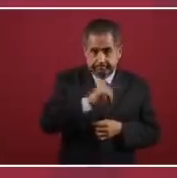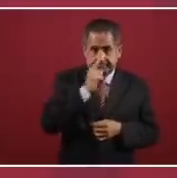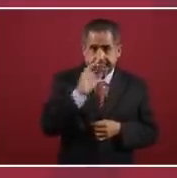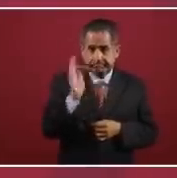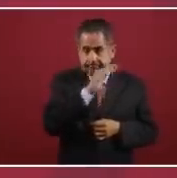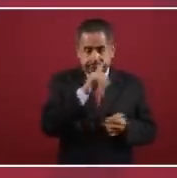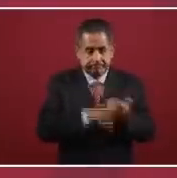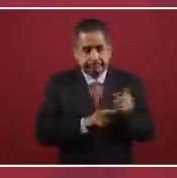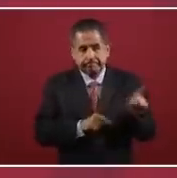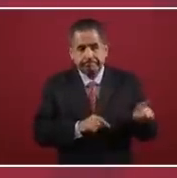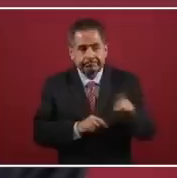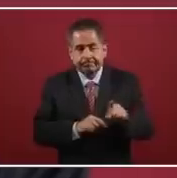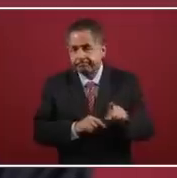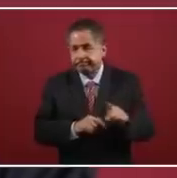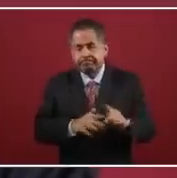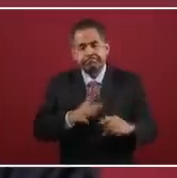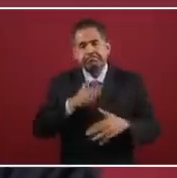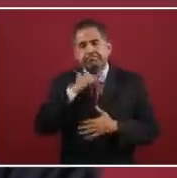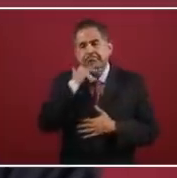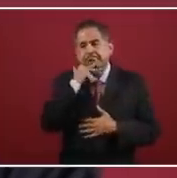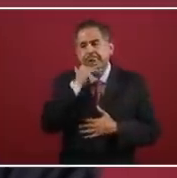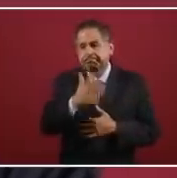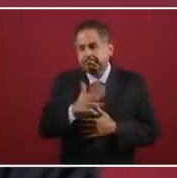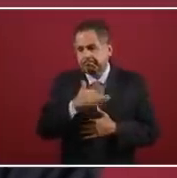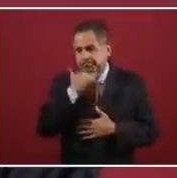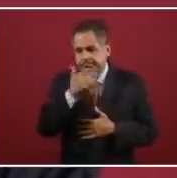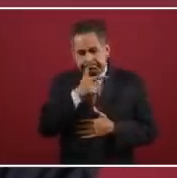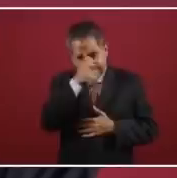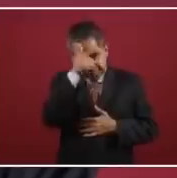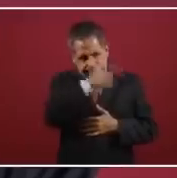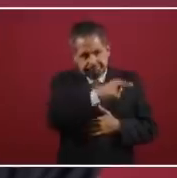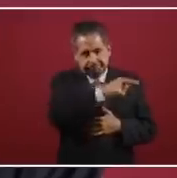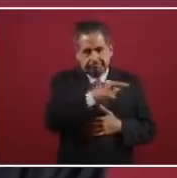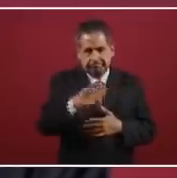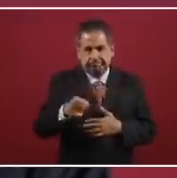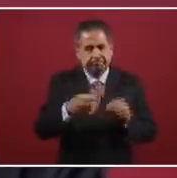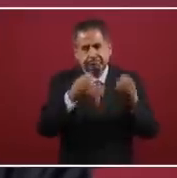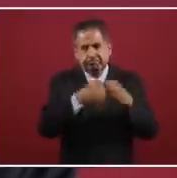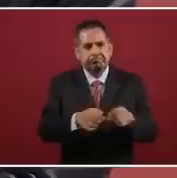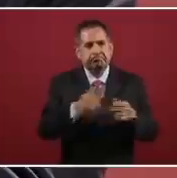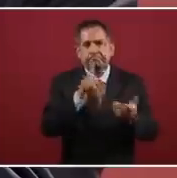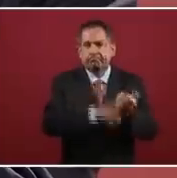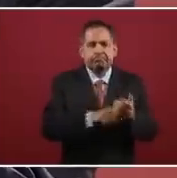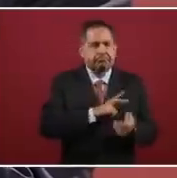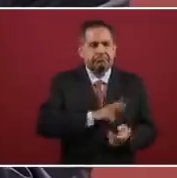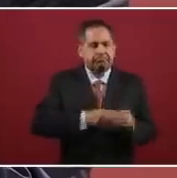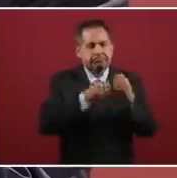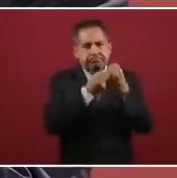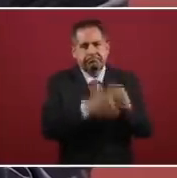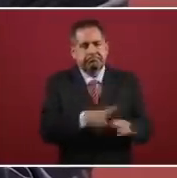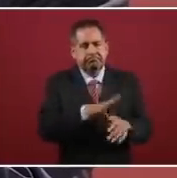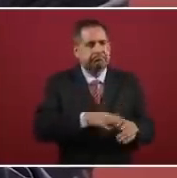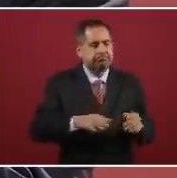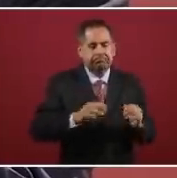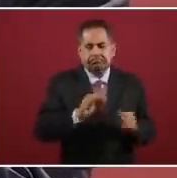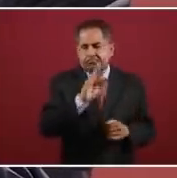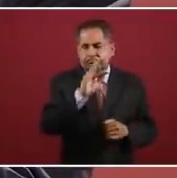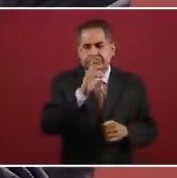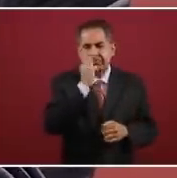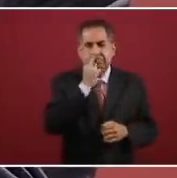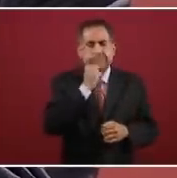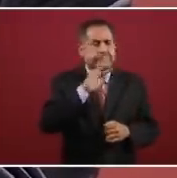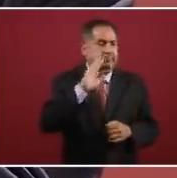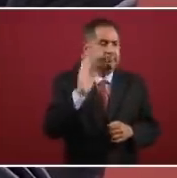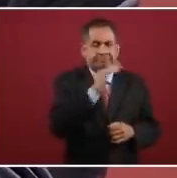hubieron actos de corrupción. Se echó a perder esa corporación,